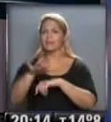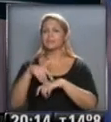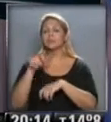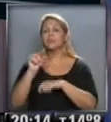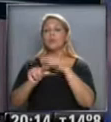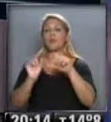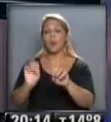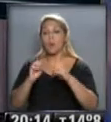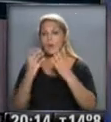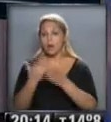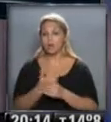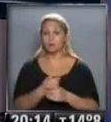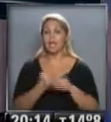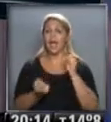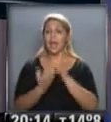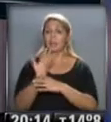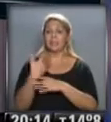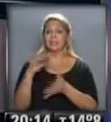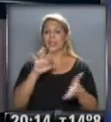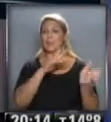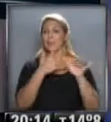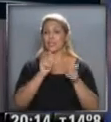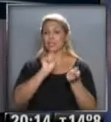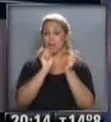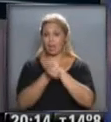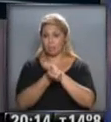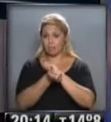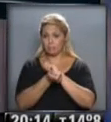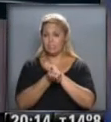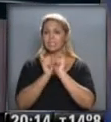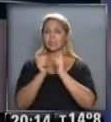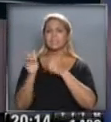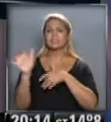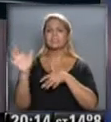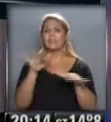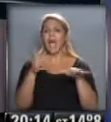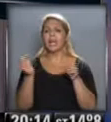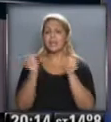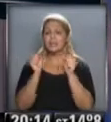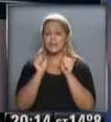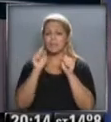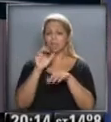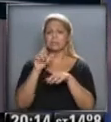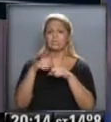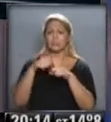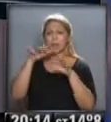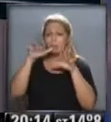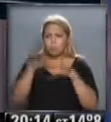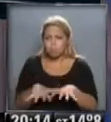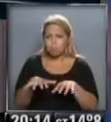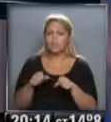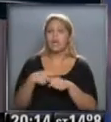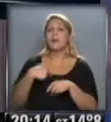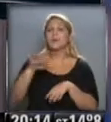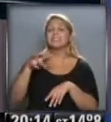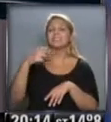condiciones meteorológicas. A partir de la mañana el viento cambiará al sector sur muy fuerte, ingresará aire mucho más frío, descenso importante de las temperaturas con máximas